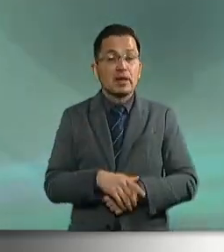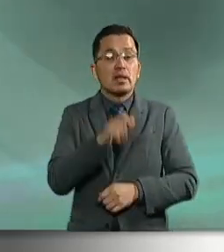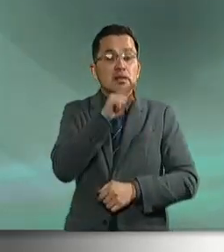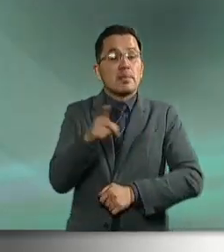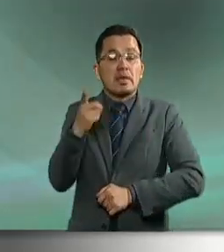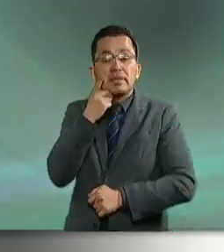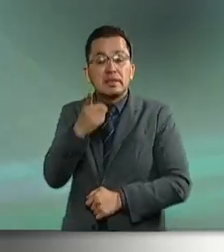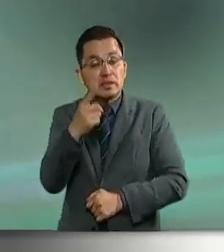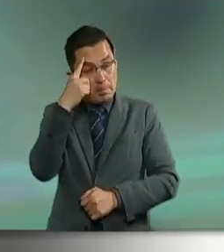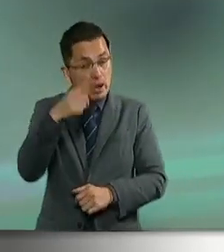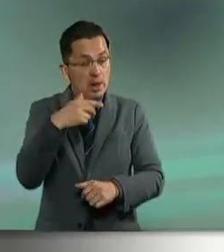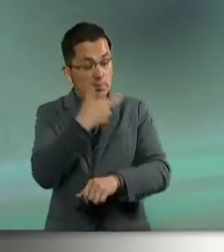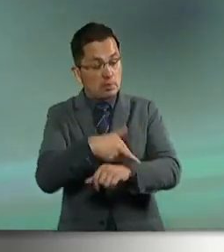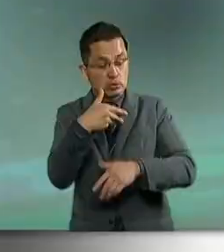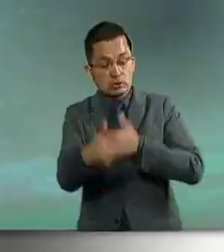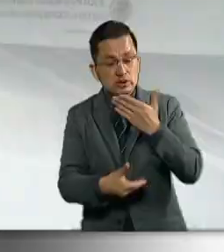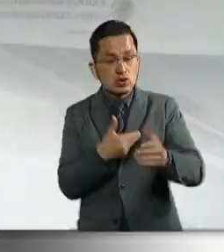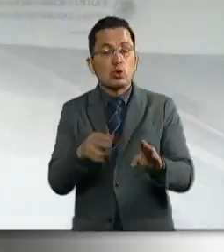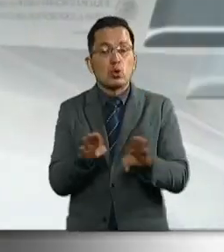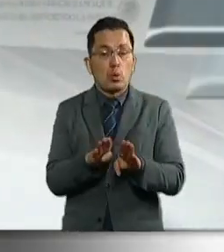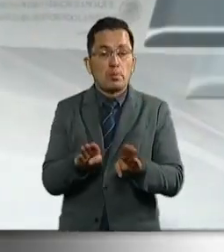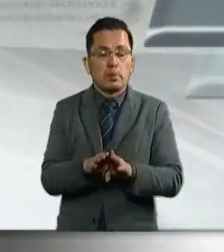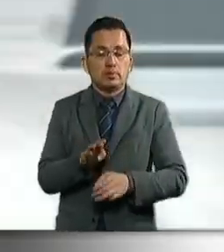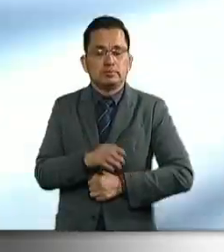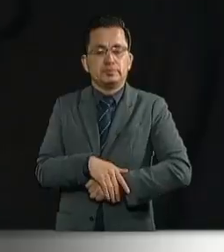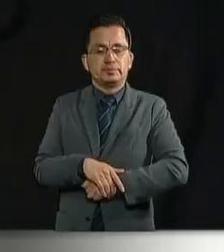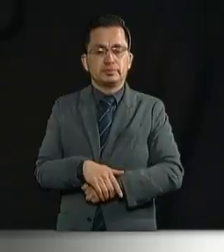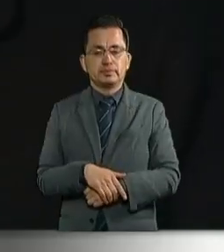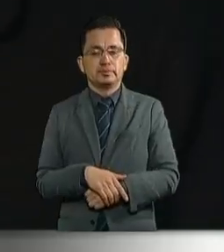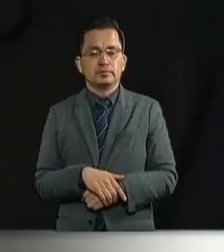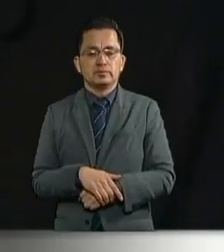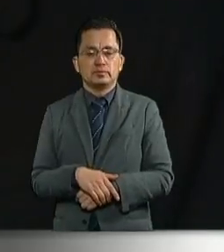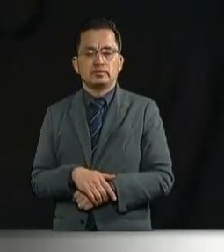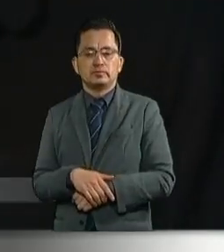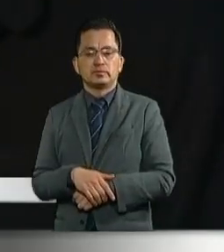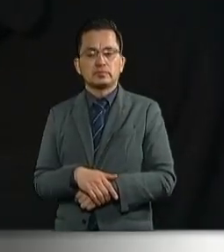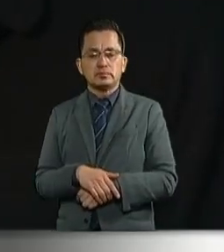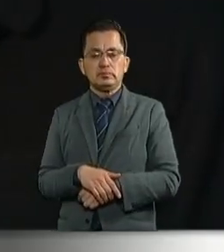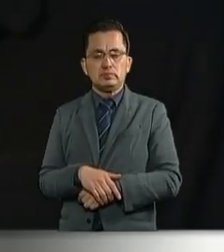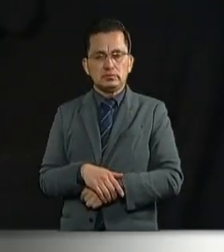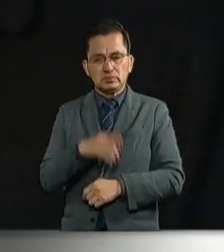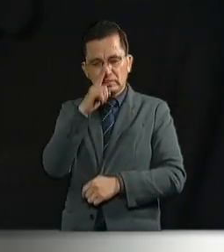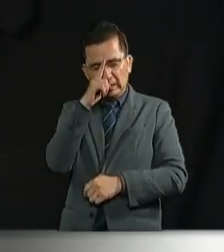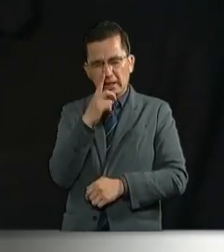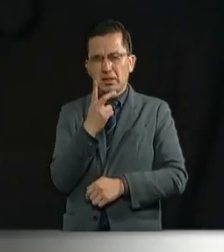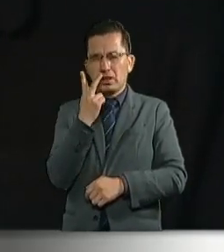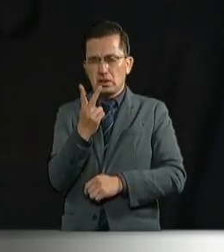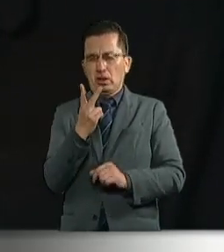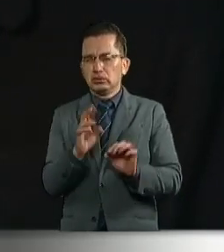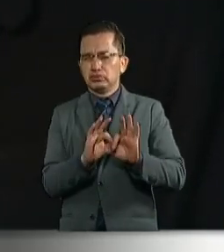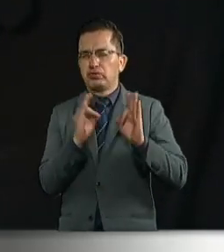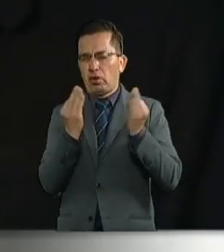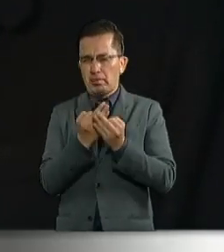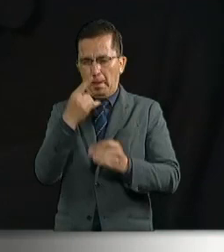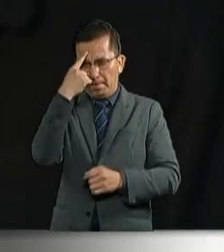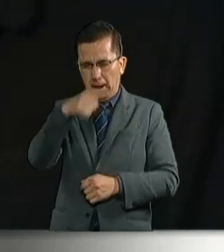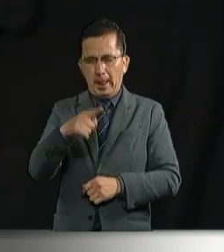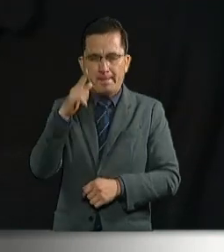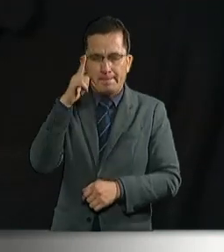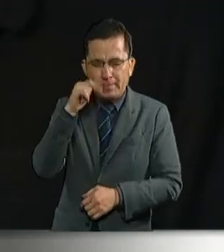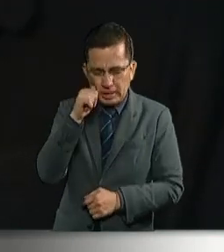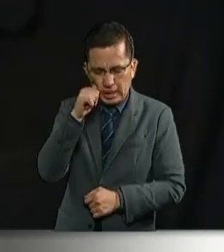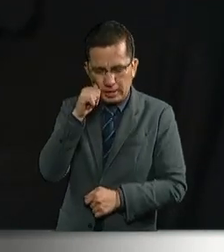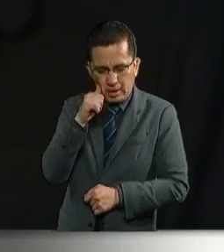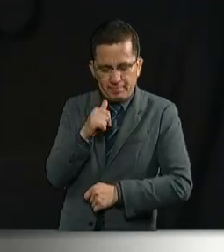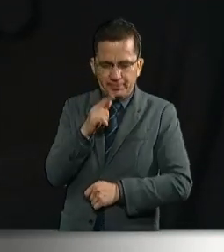legislativo a seguir hay dos hipótesis que podríamos aplicar mañana una